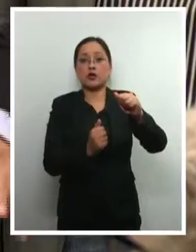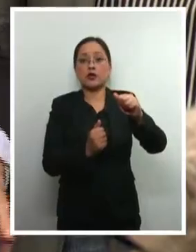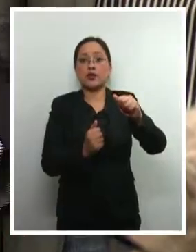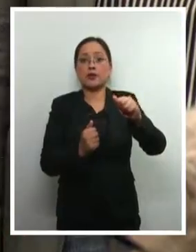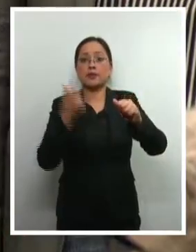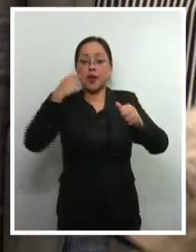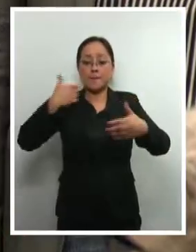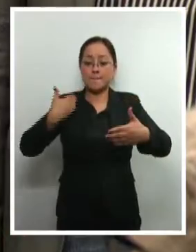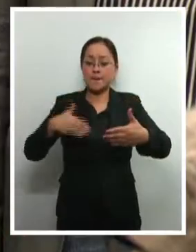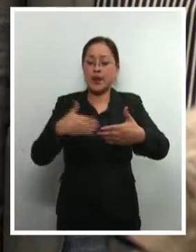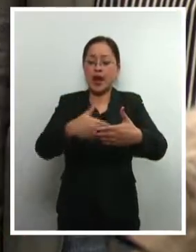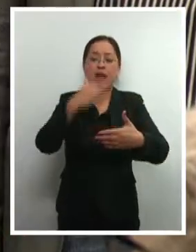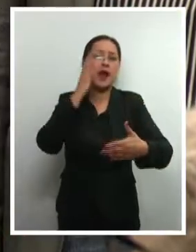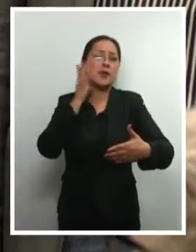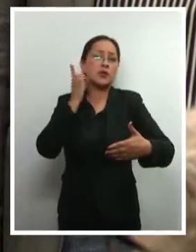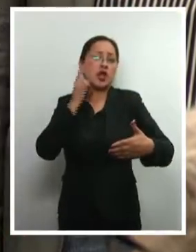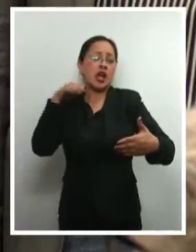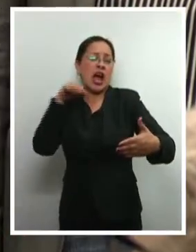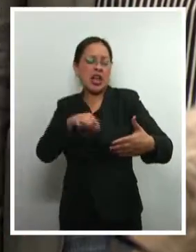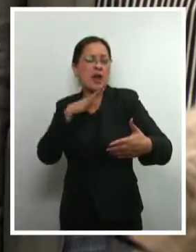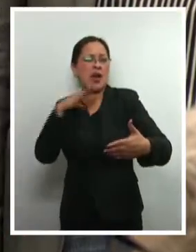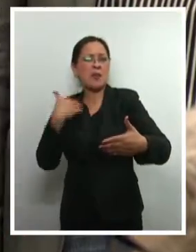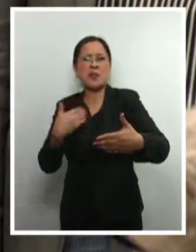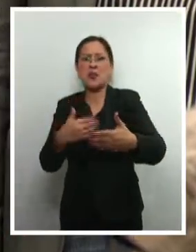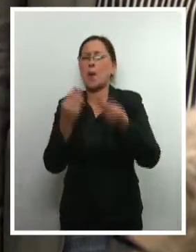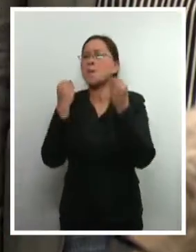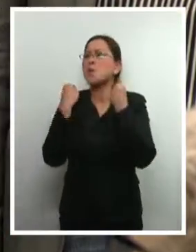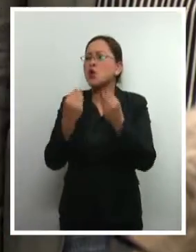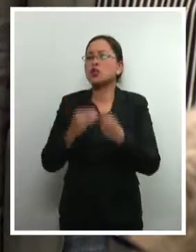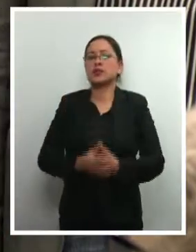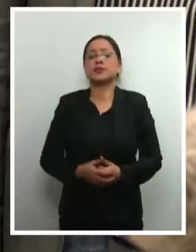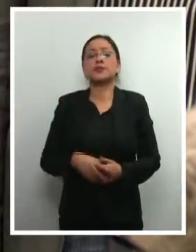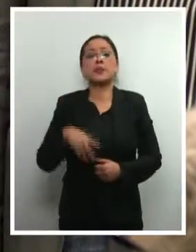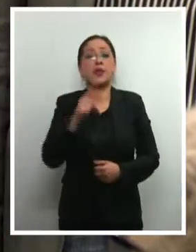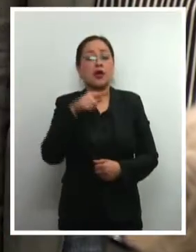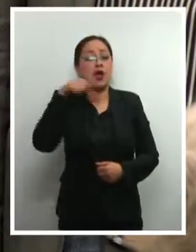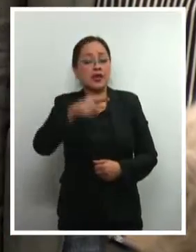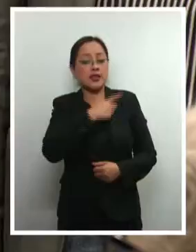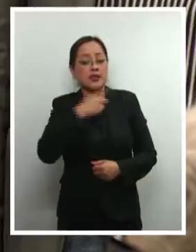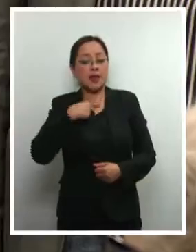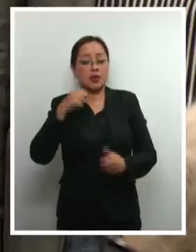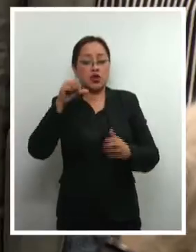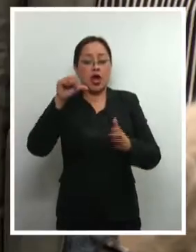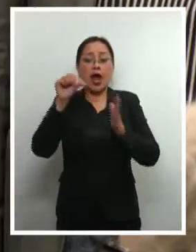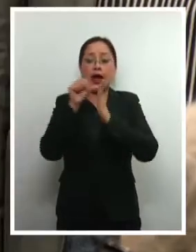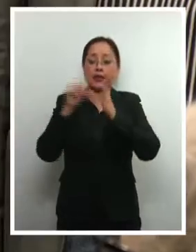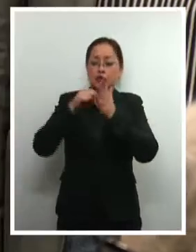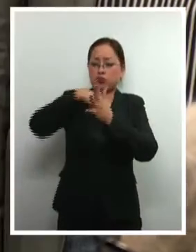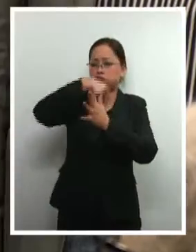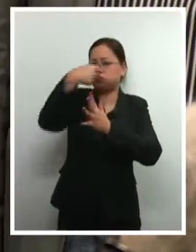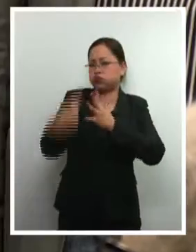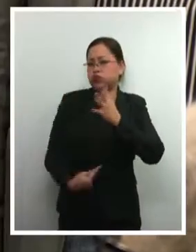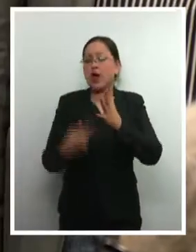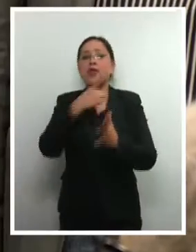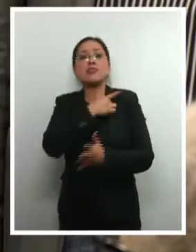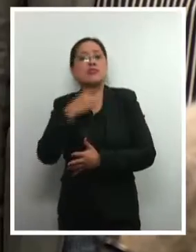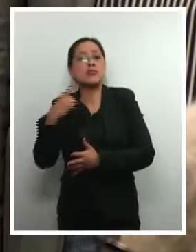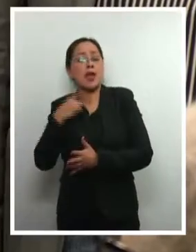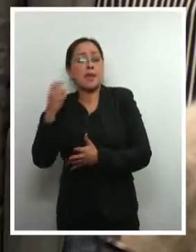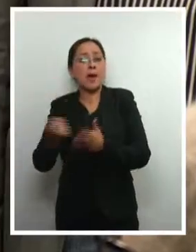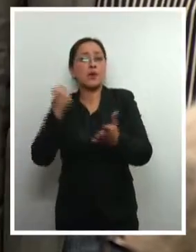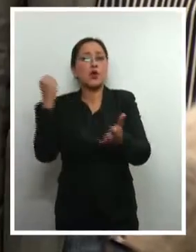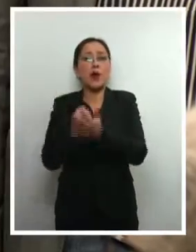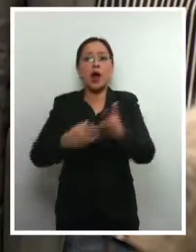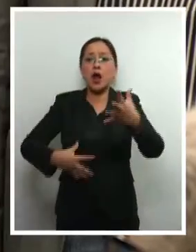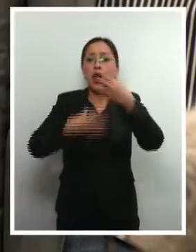archivos de la Cámara. Si no hay ley, no hay. Aquí tenemos que aprobar todos los artículos de la Constitución que son esenciales